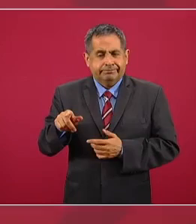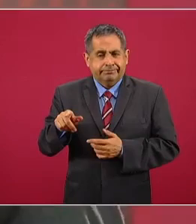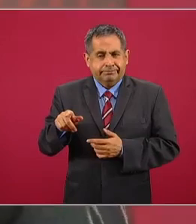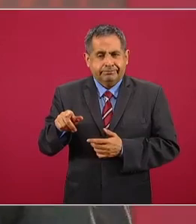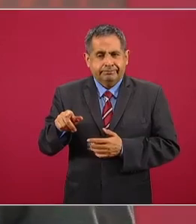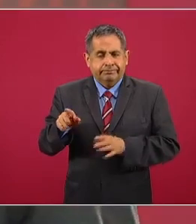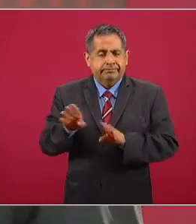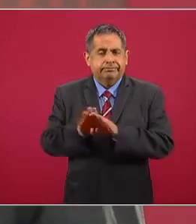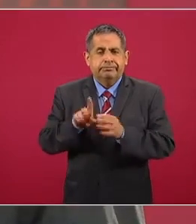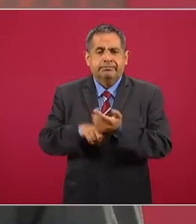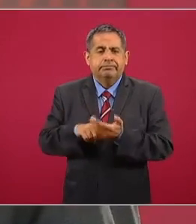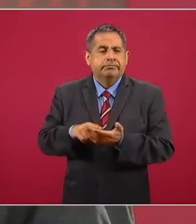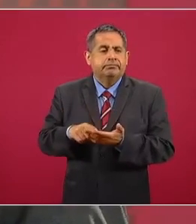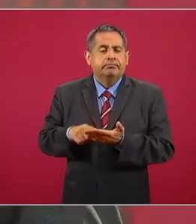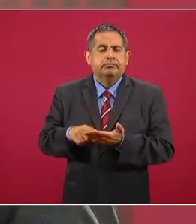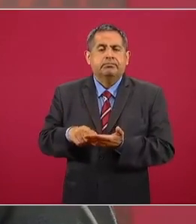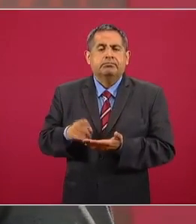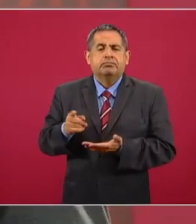están